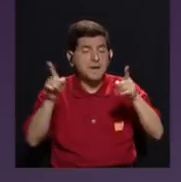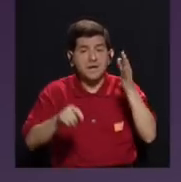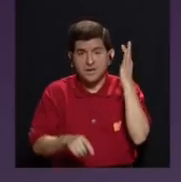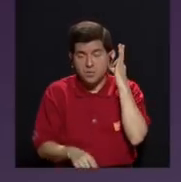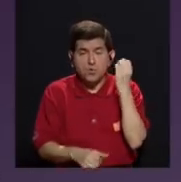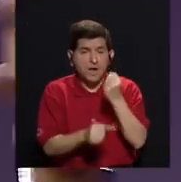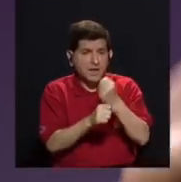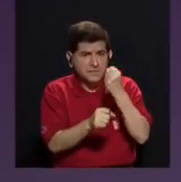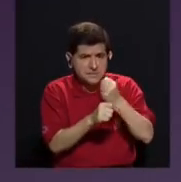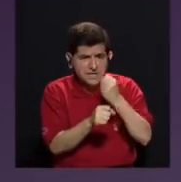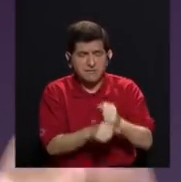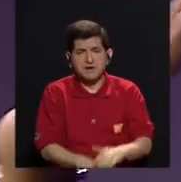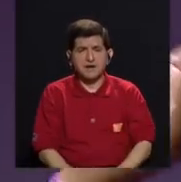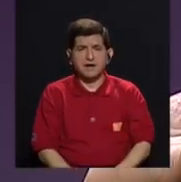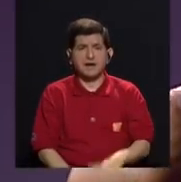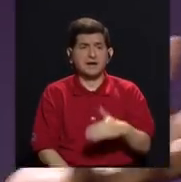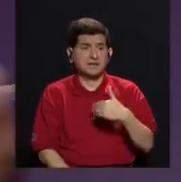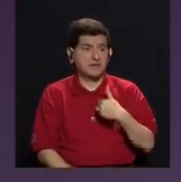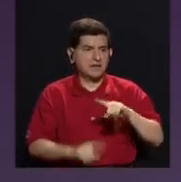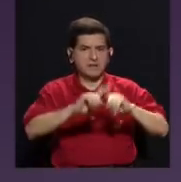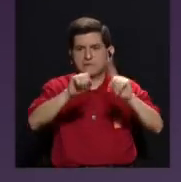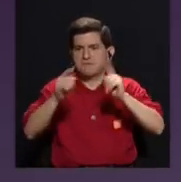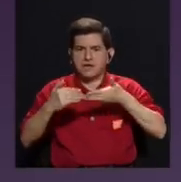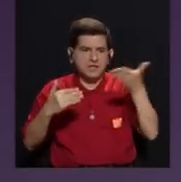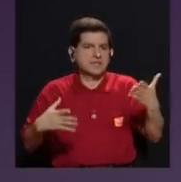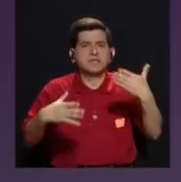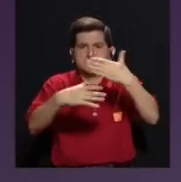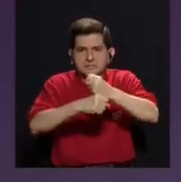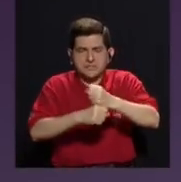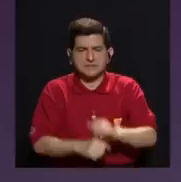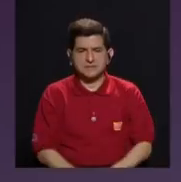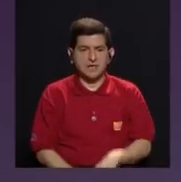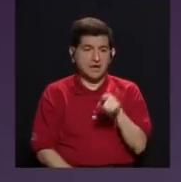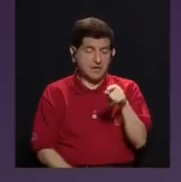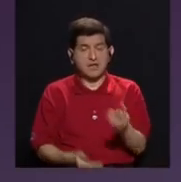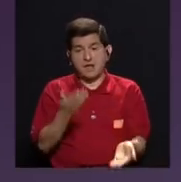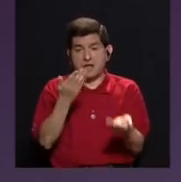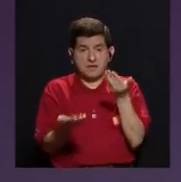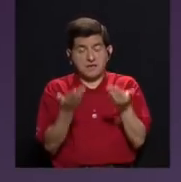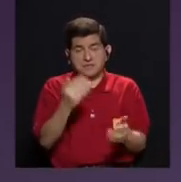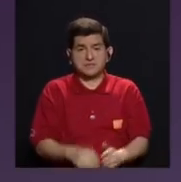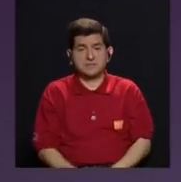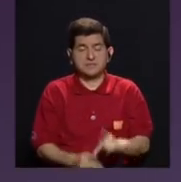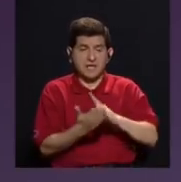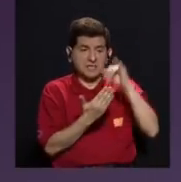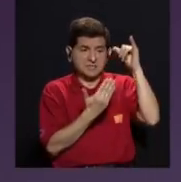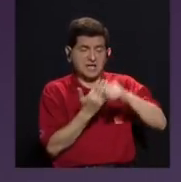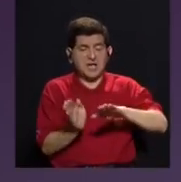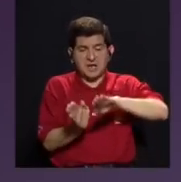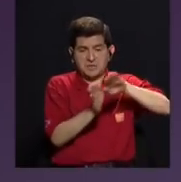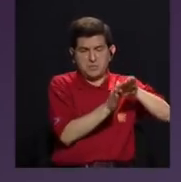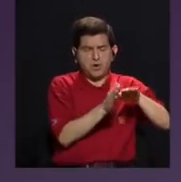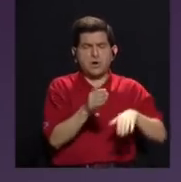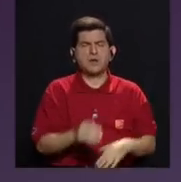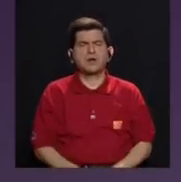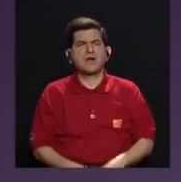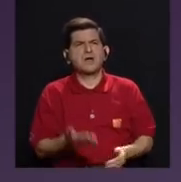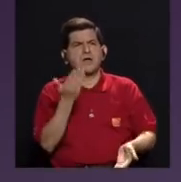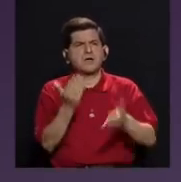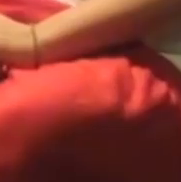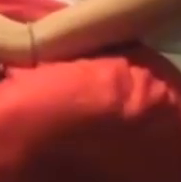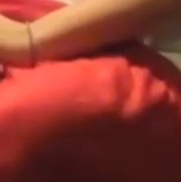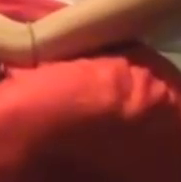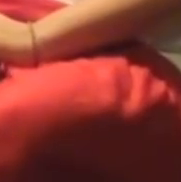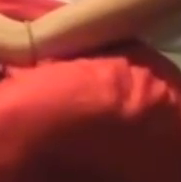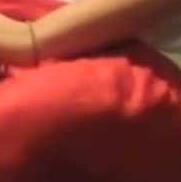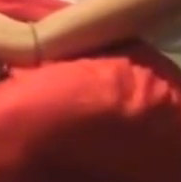mujeres que trabajan que tienen que hacer múltiples cosas verdad y pues tuvieron que dejar atrás este apoyo ese proyecto y lo retomaron hace unos cinco o